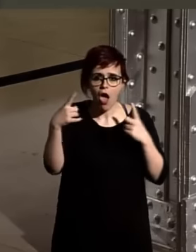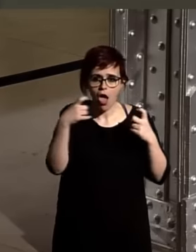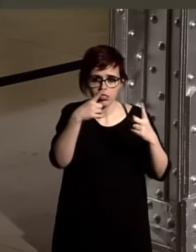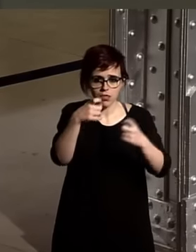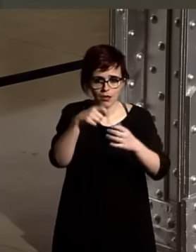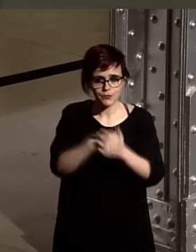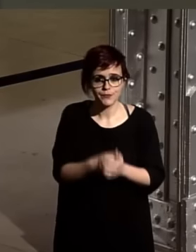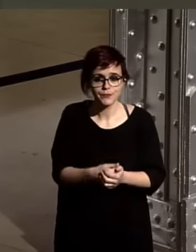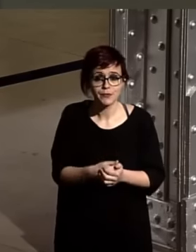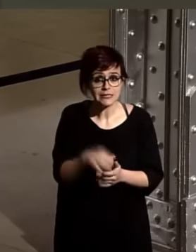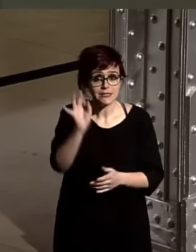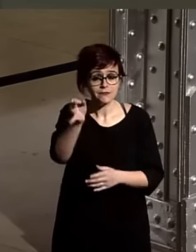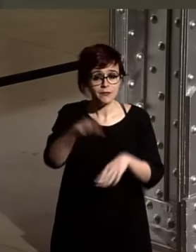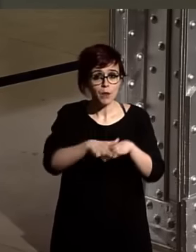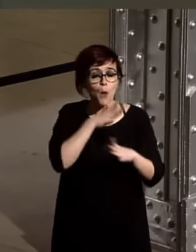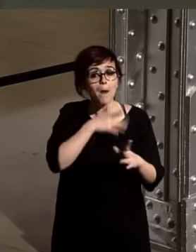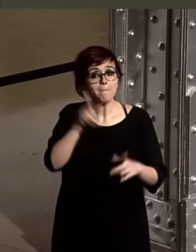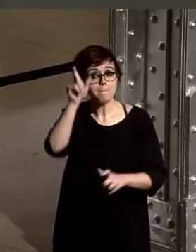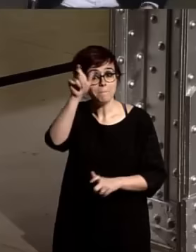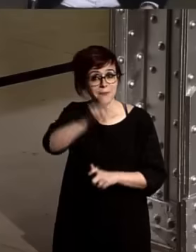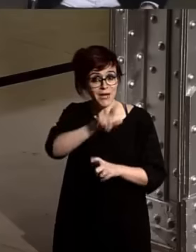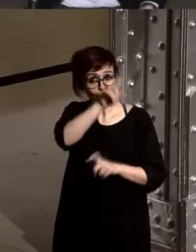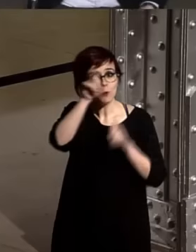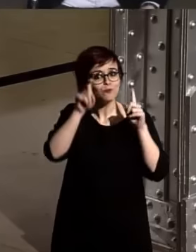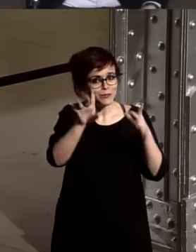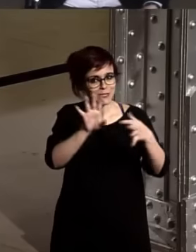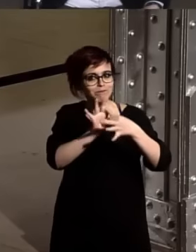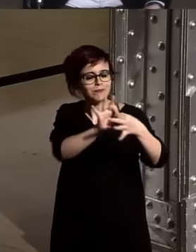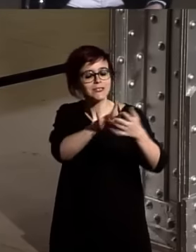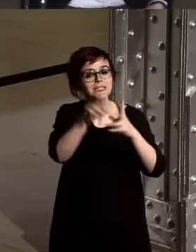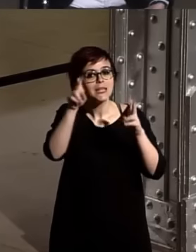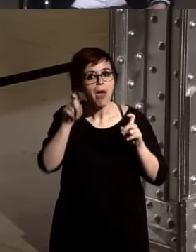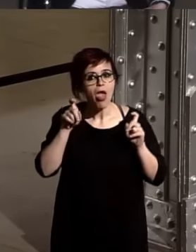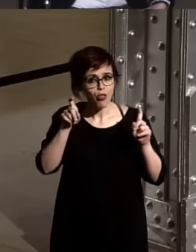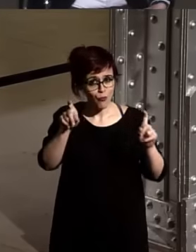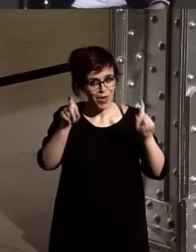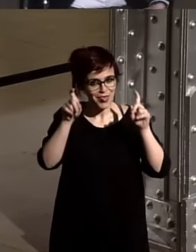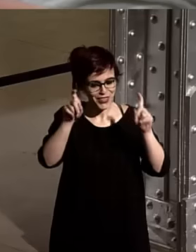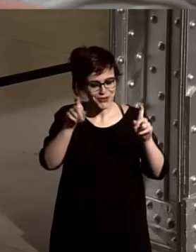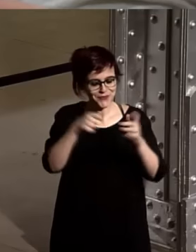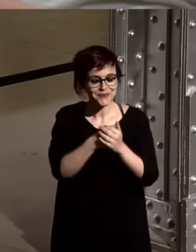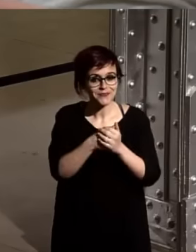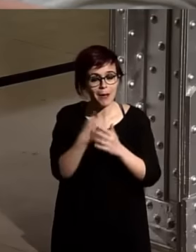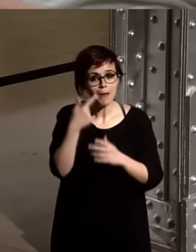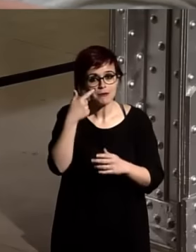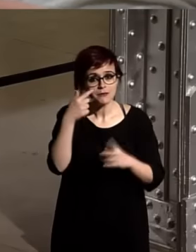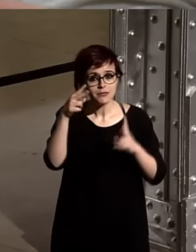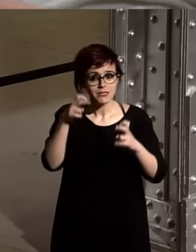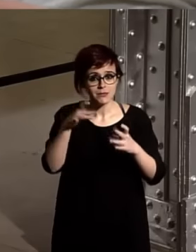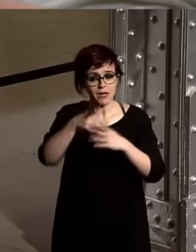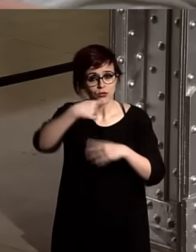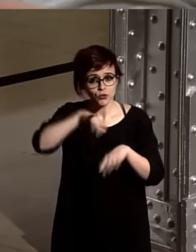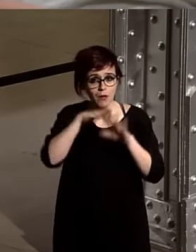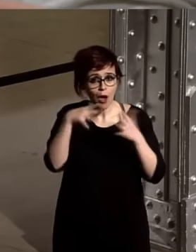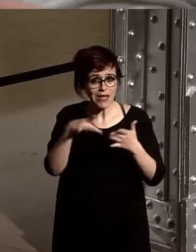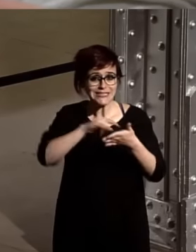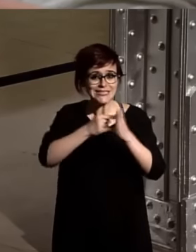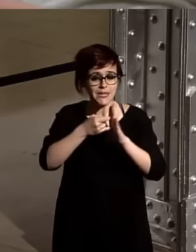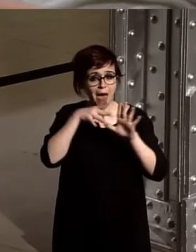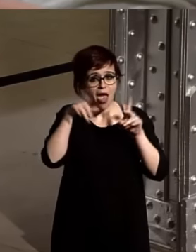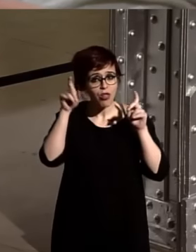eh precisamente mi pregunta va sobre educación también a ver en el sistema educativo que tenemos ahora